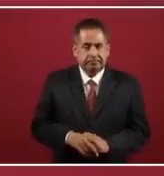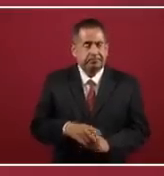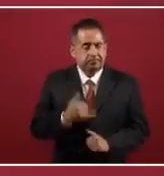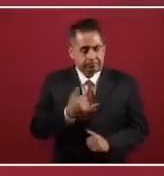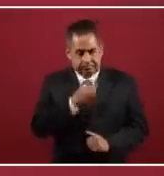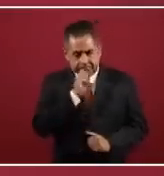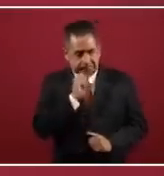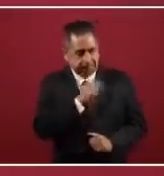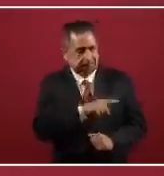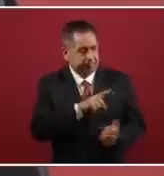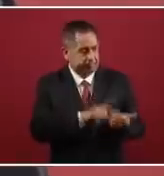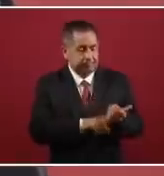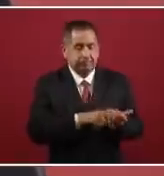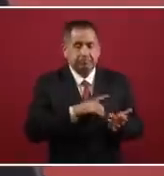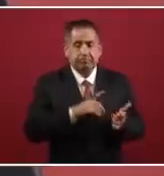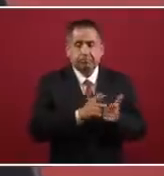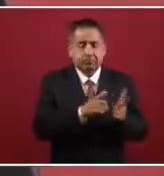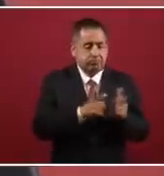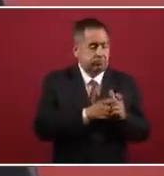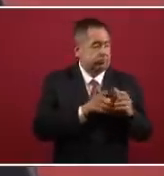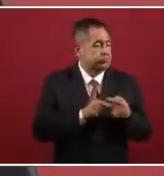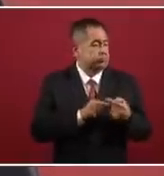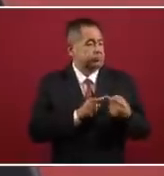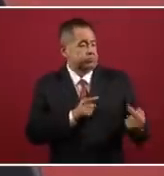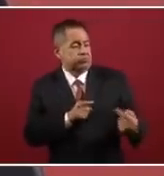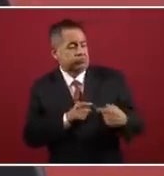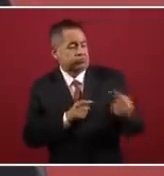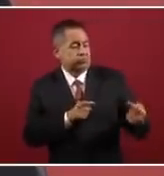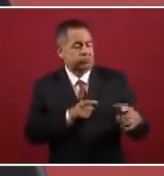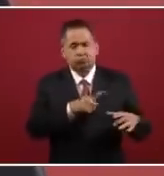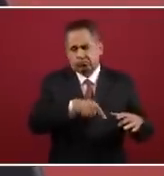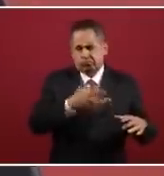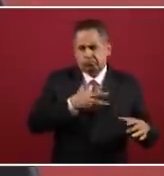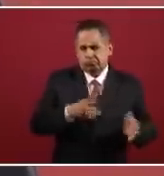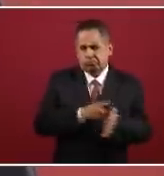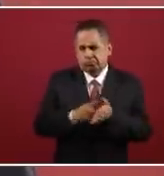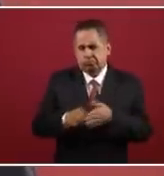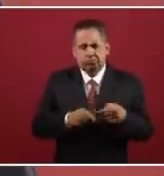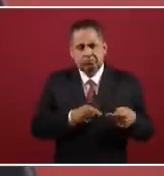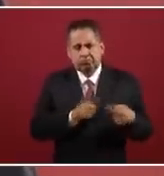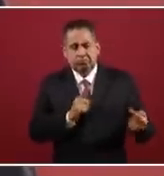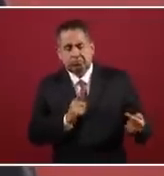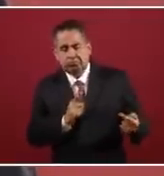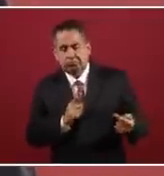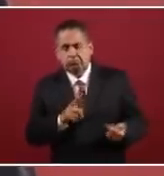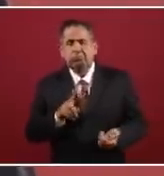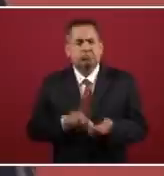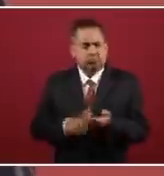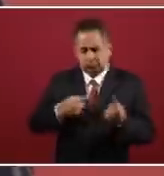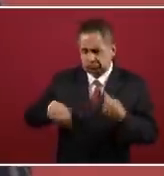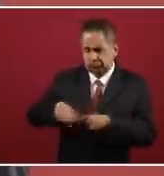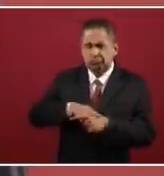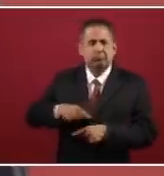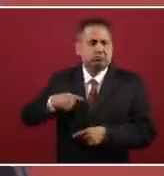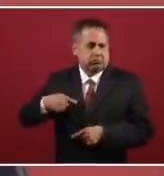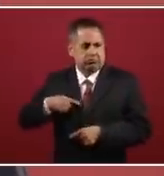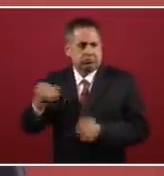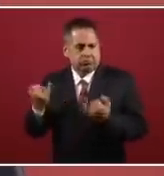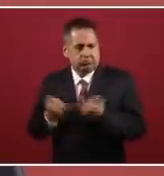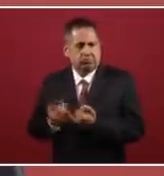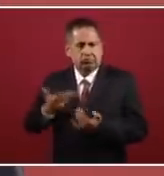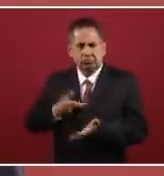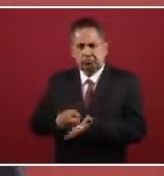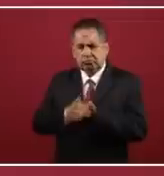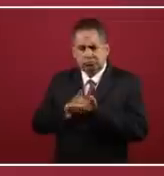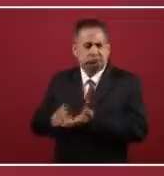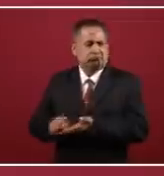existen grupos opositores, tienen todo su derecho, pero también nosotros tenemos derecho